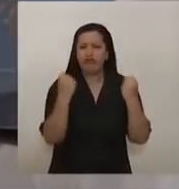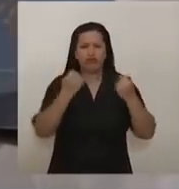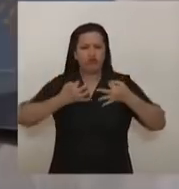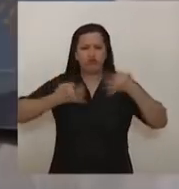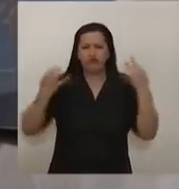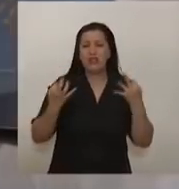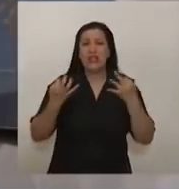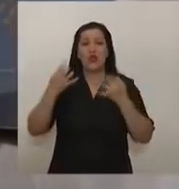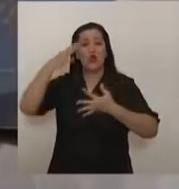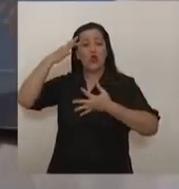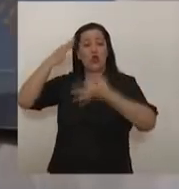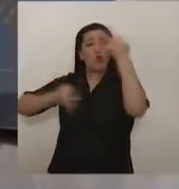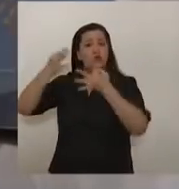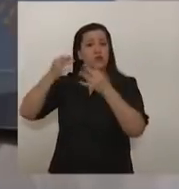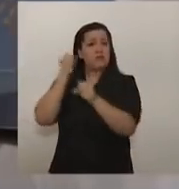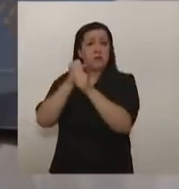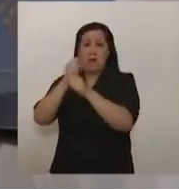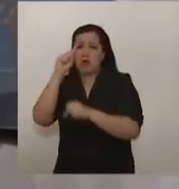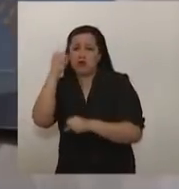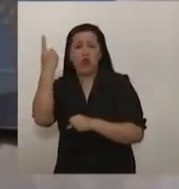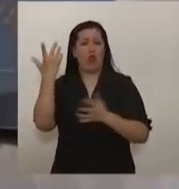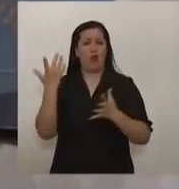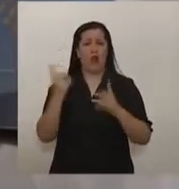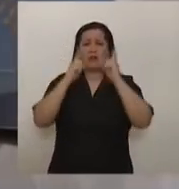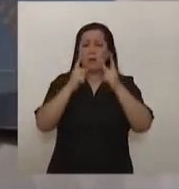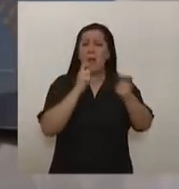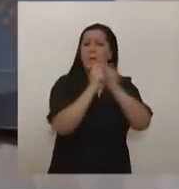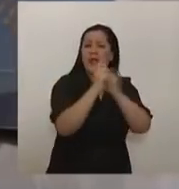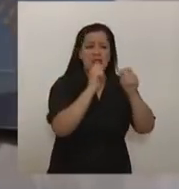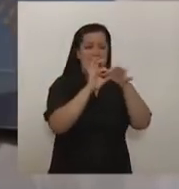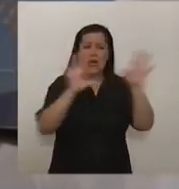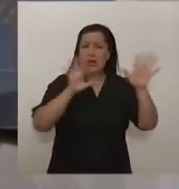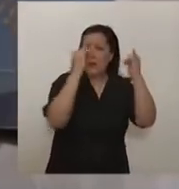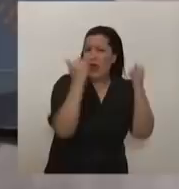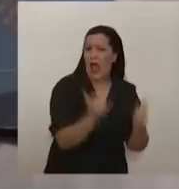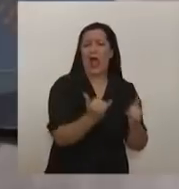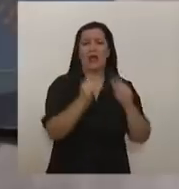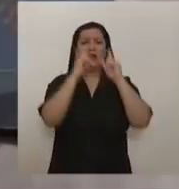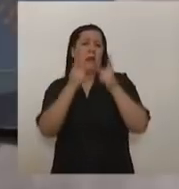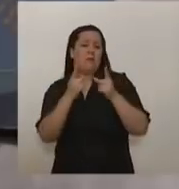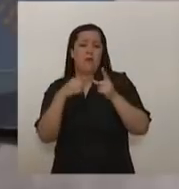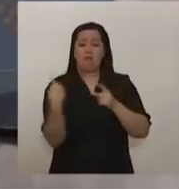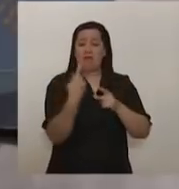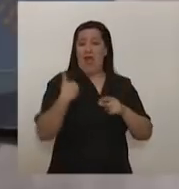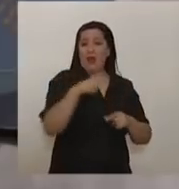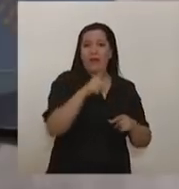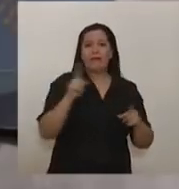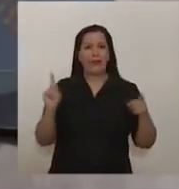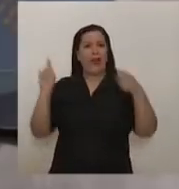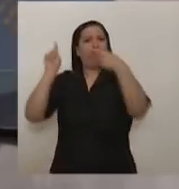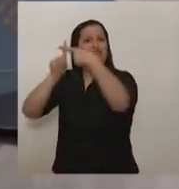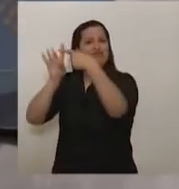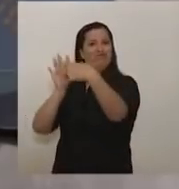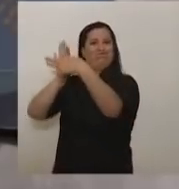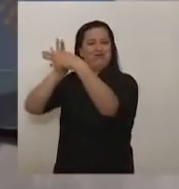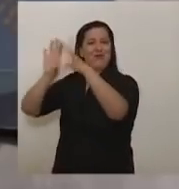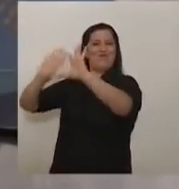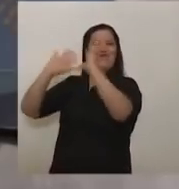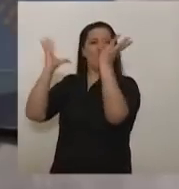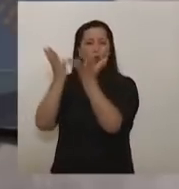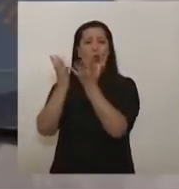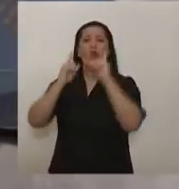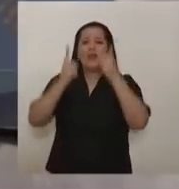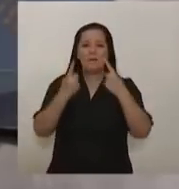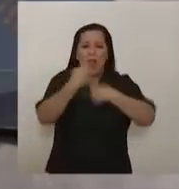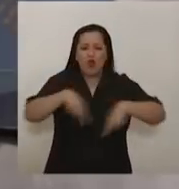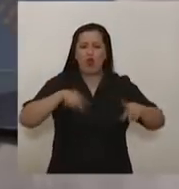Nuestra justicia es más independiente. Nuestra prensa es más libre. Nos integramos al mundo y estamos más seguros frente